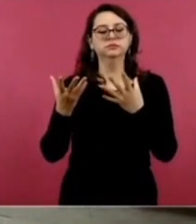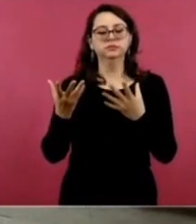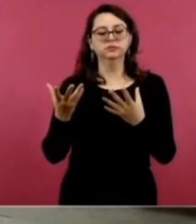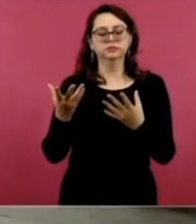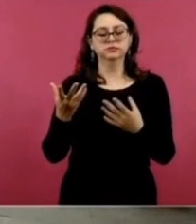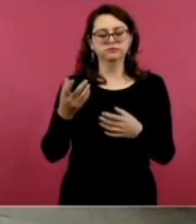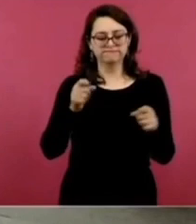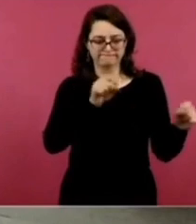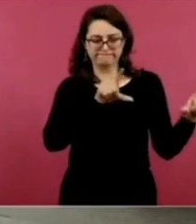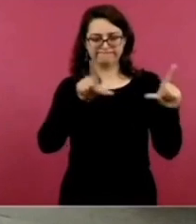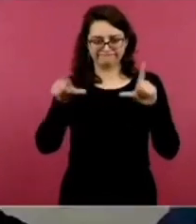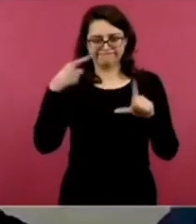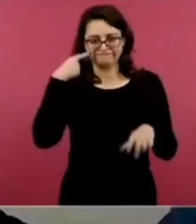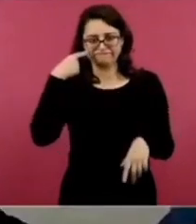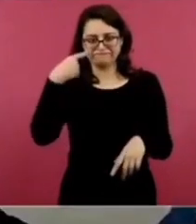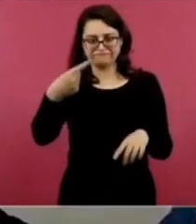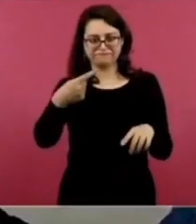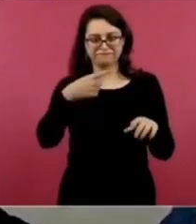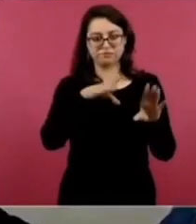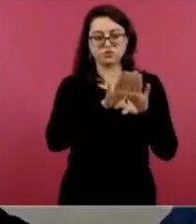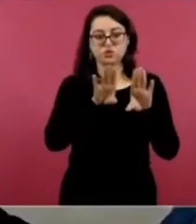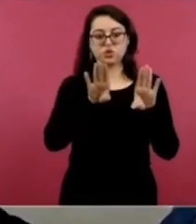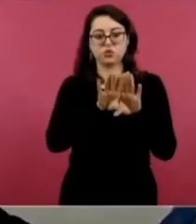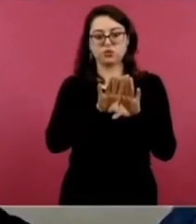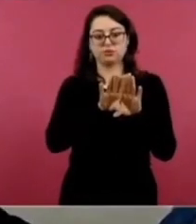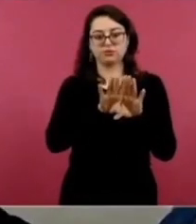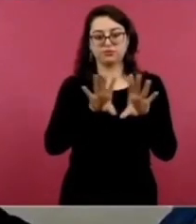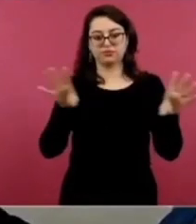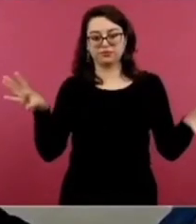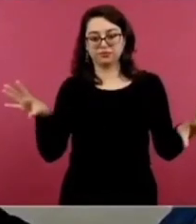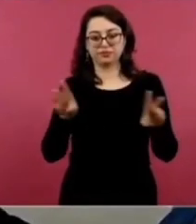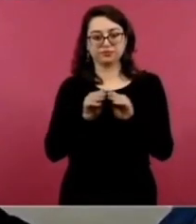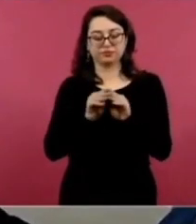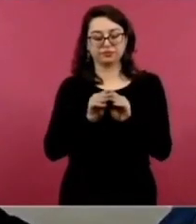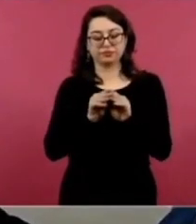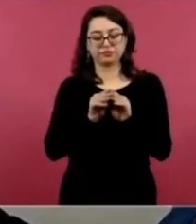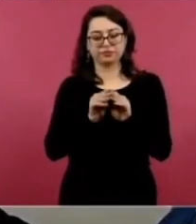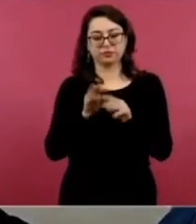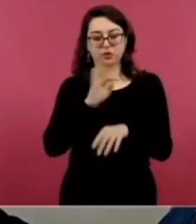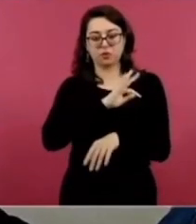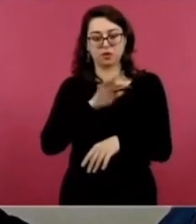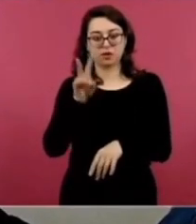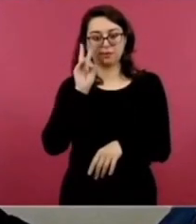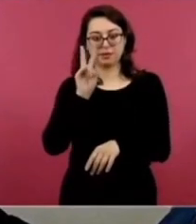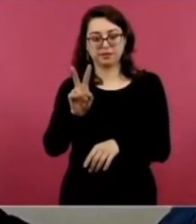con las dos, aunque se sumen,